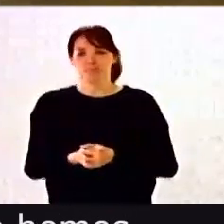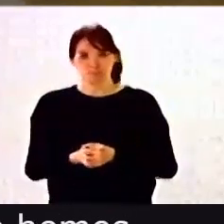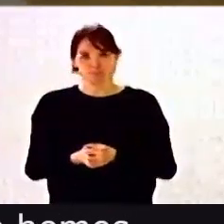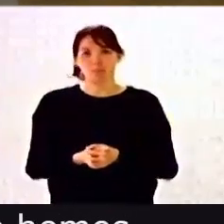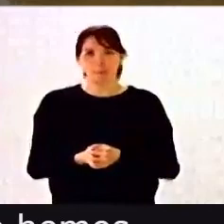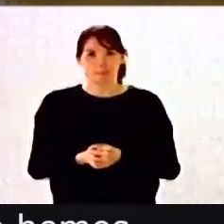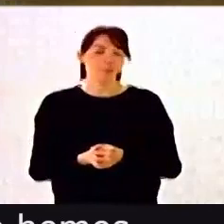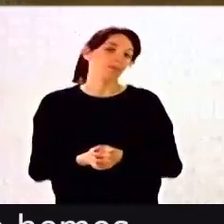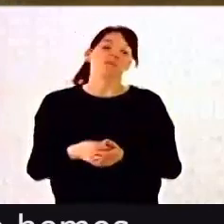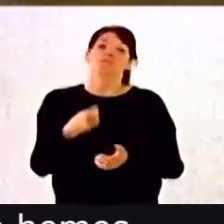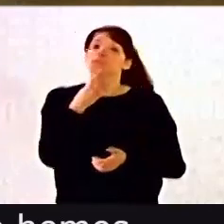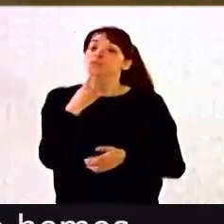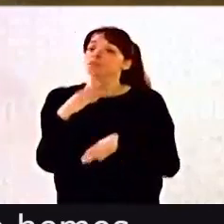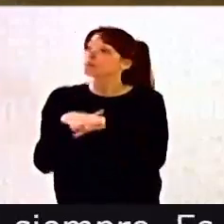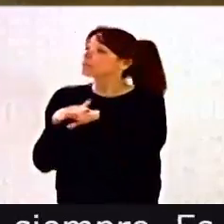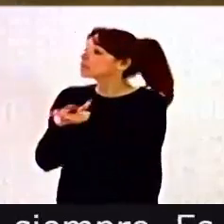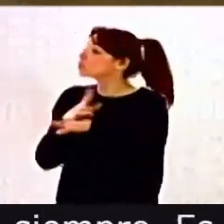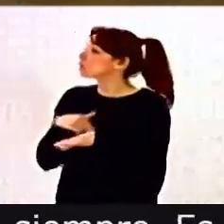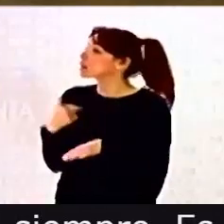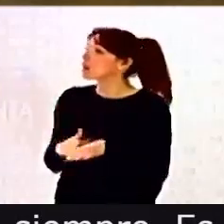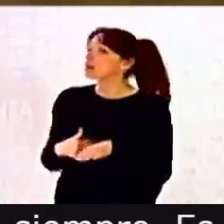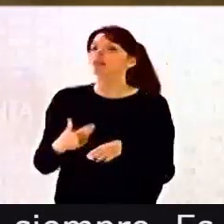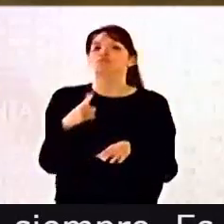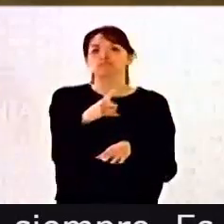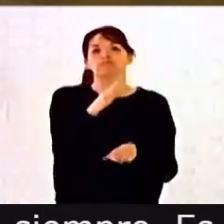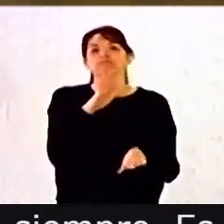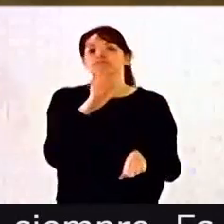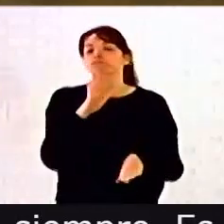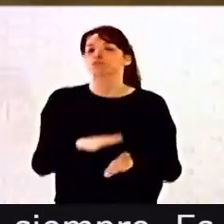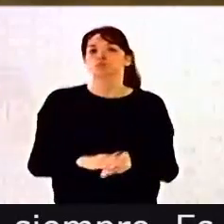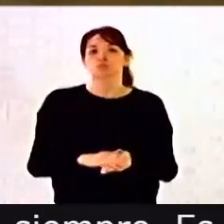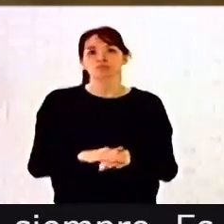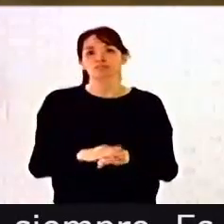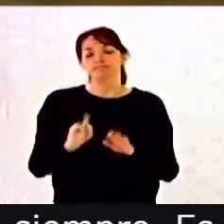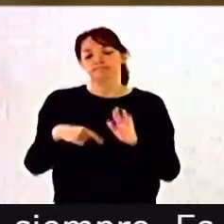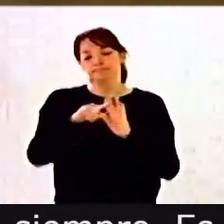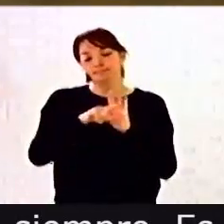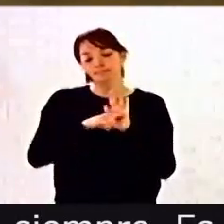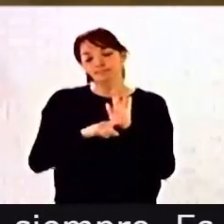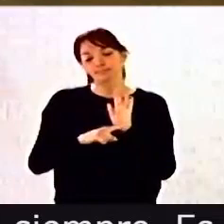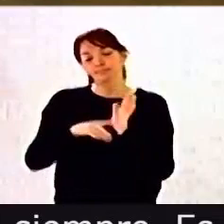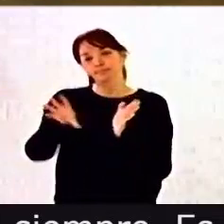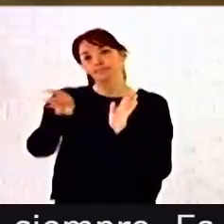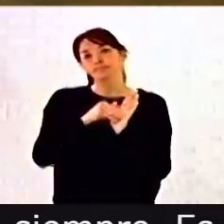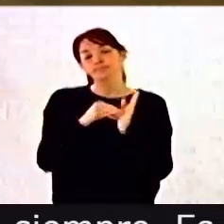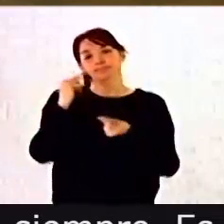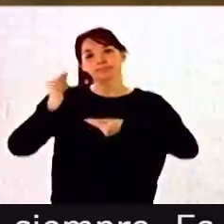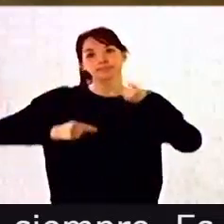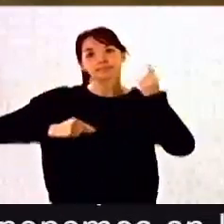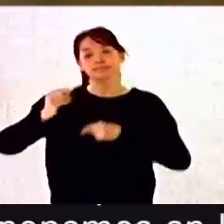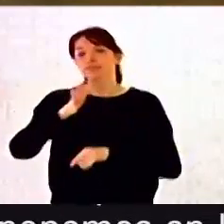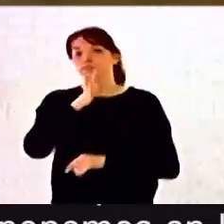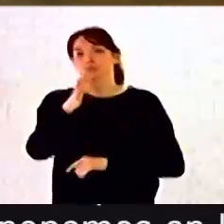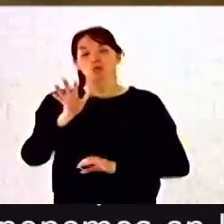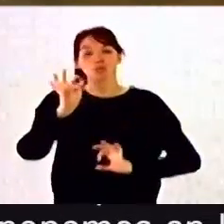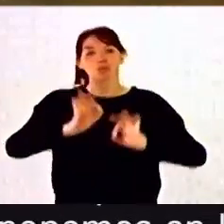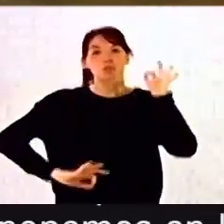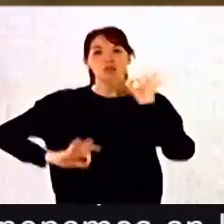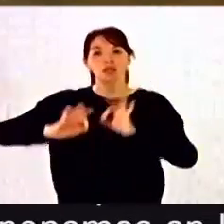decir, lo que diga el Ministerio de Sanidad es lo que nosotros ponemos en nuestros datos, porque tenemos un porcentaje de